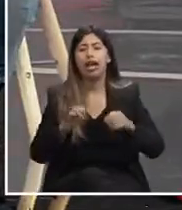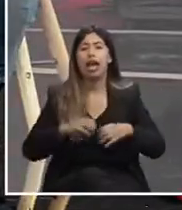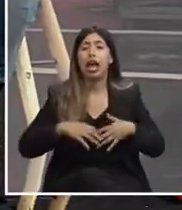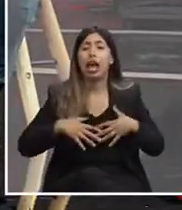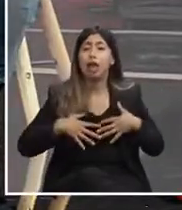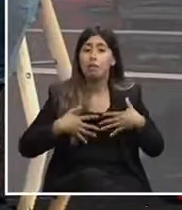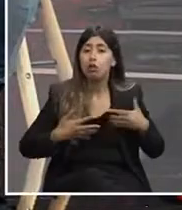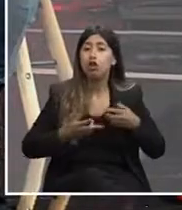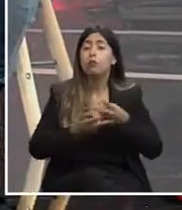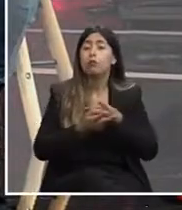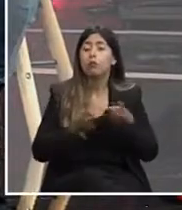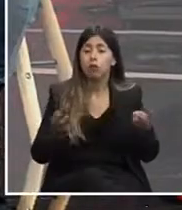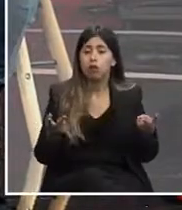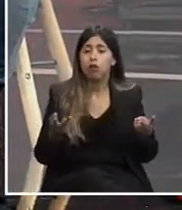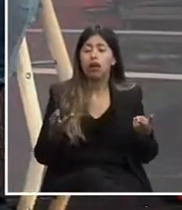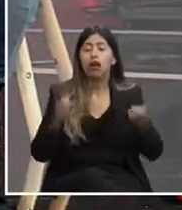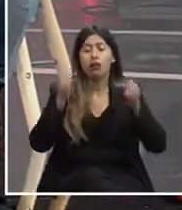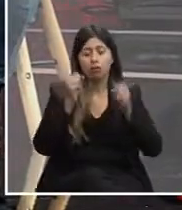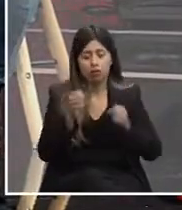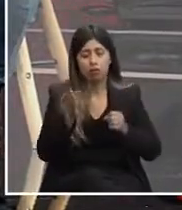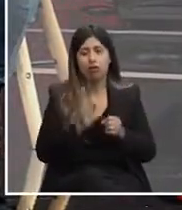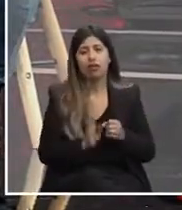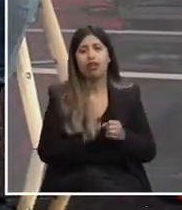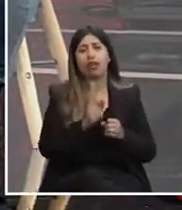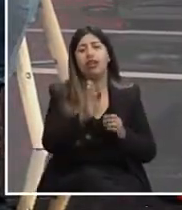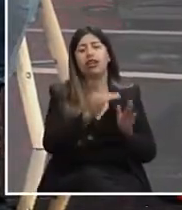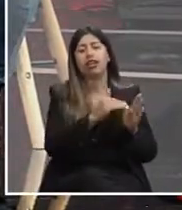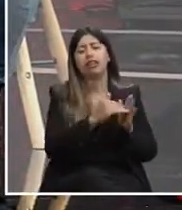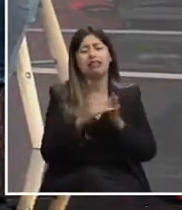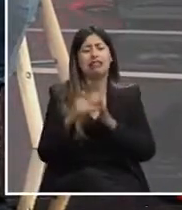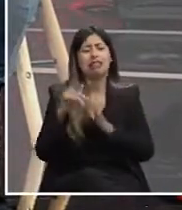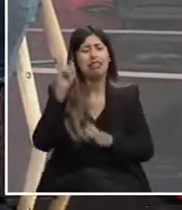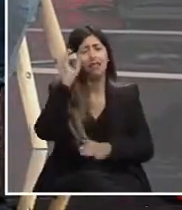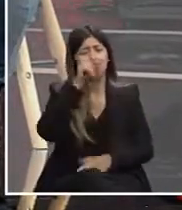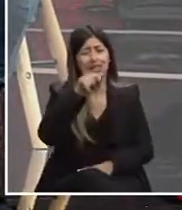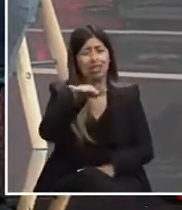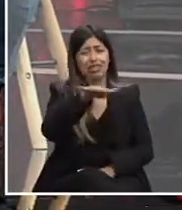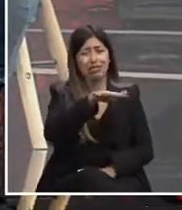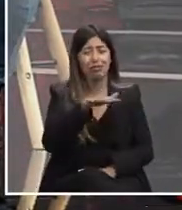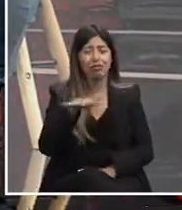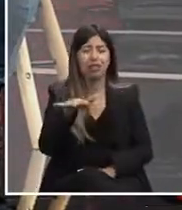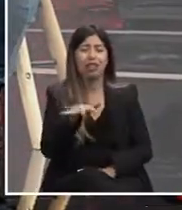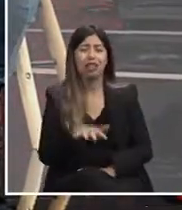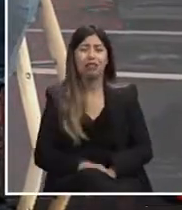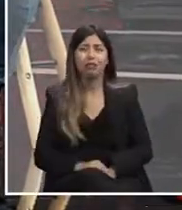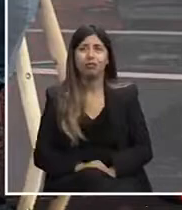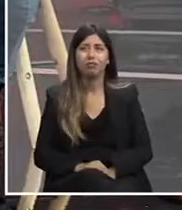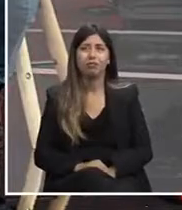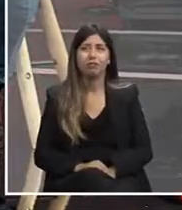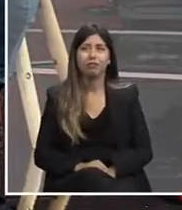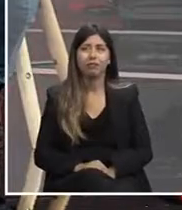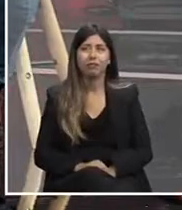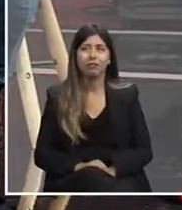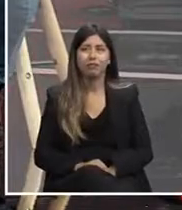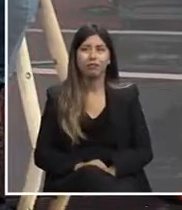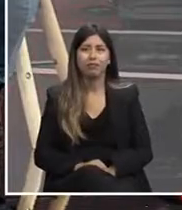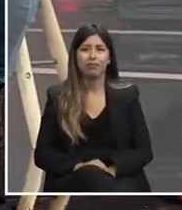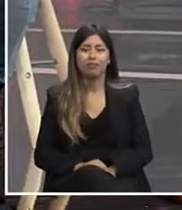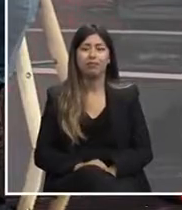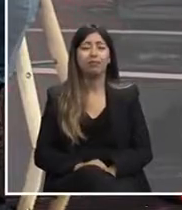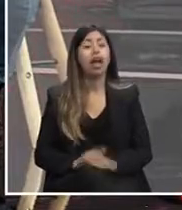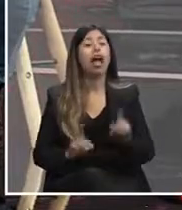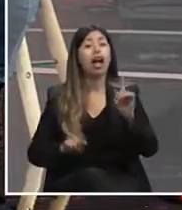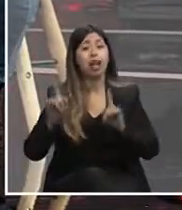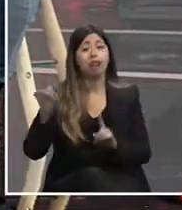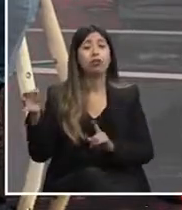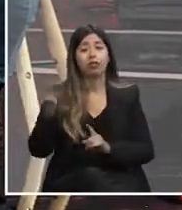emociones para mantenerse a flote en esta compleja sociedad? Bueno, algunos aspectos los ha dicho ya Fernando, ¿no? Es